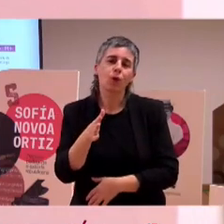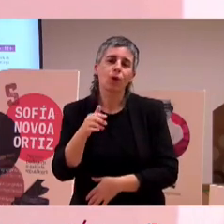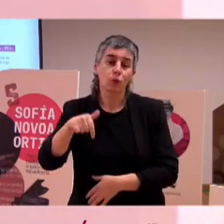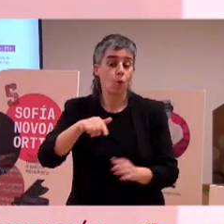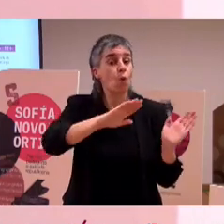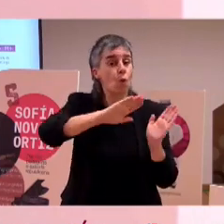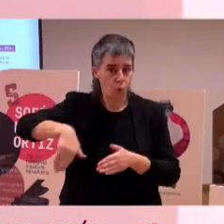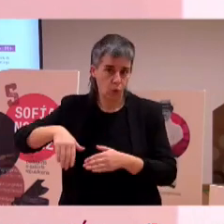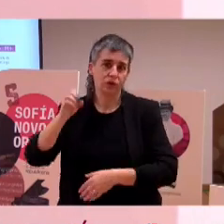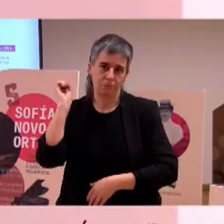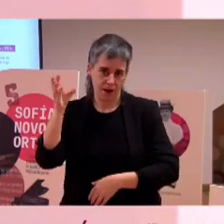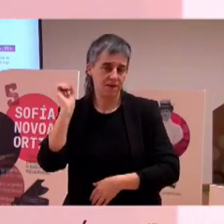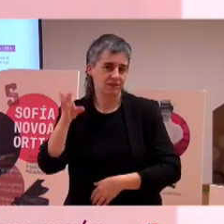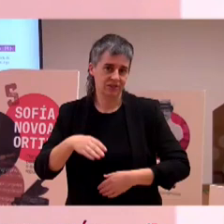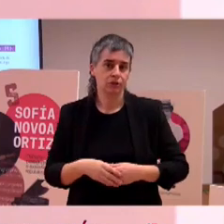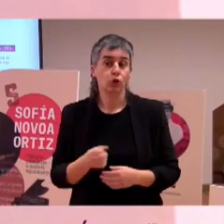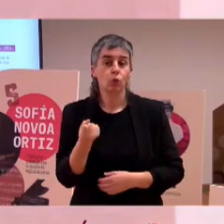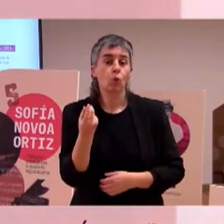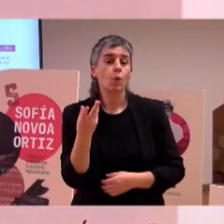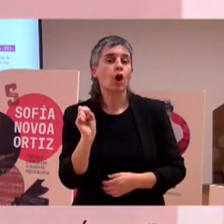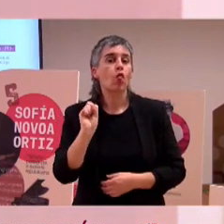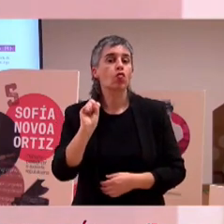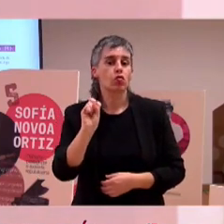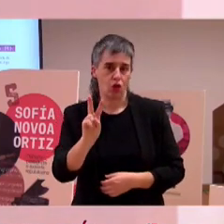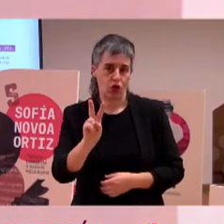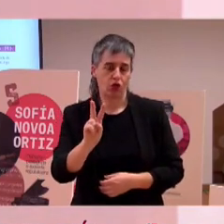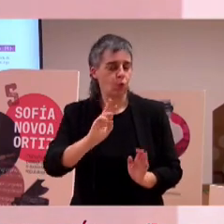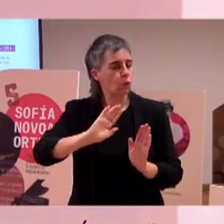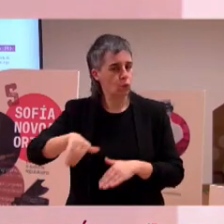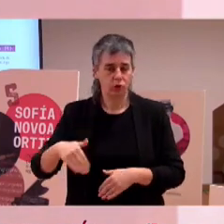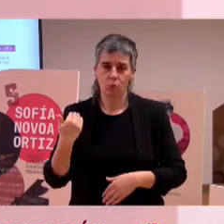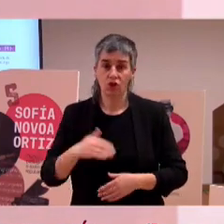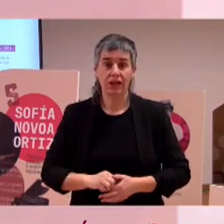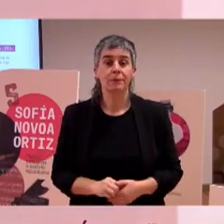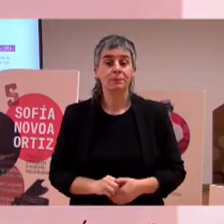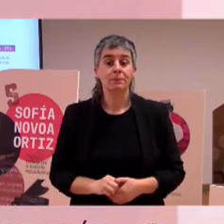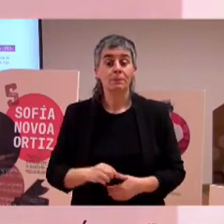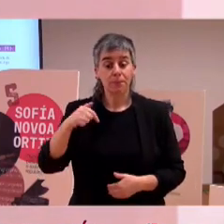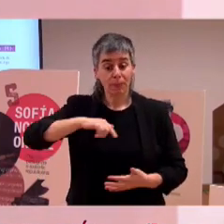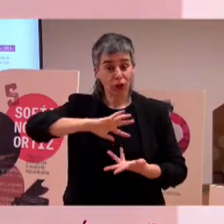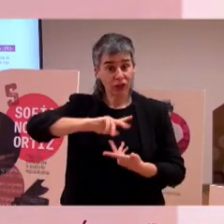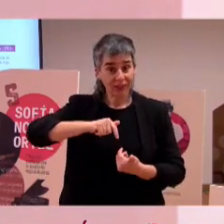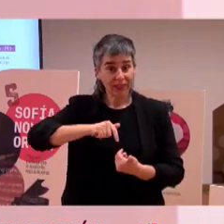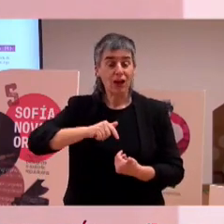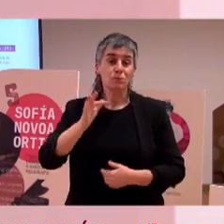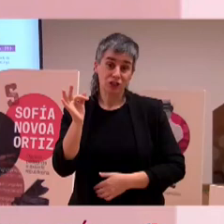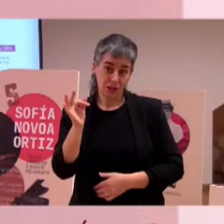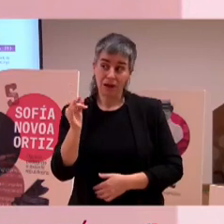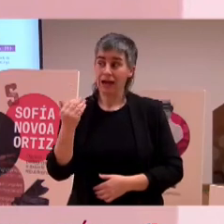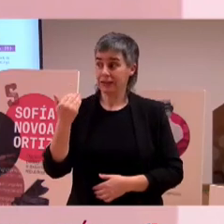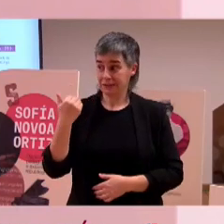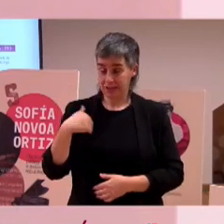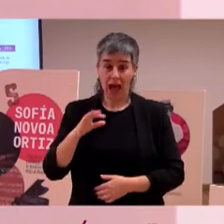no último dos faladoiros, o número 12. Bueno, pues a boa noticia de hoxe xa bola de Sandra, e é